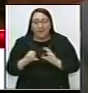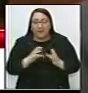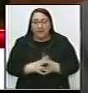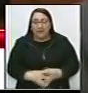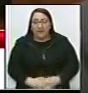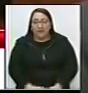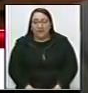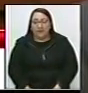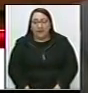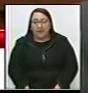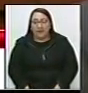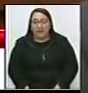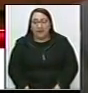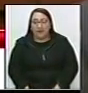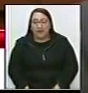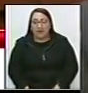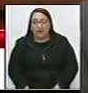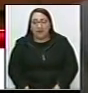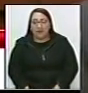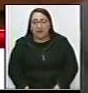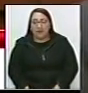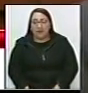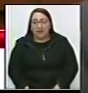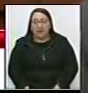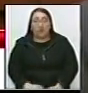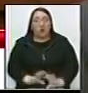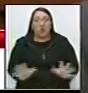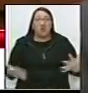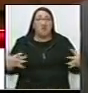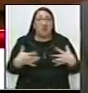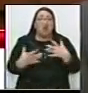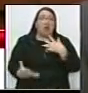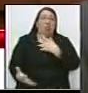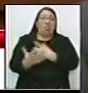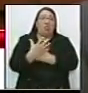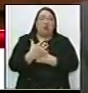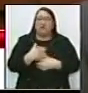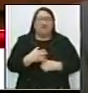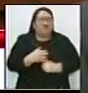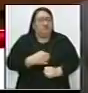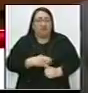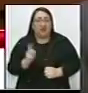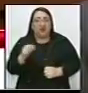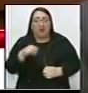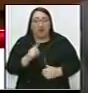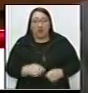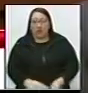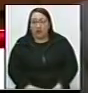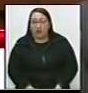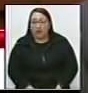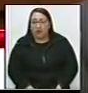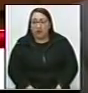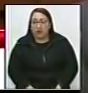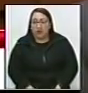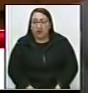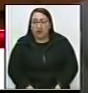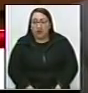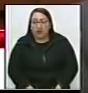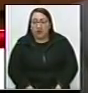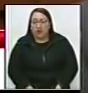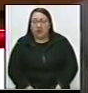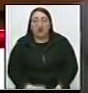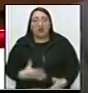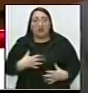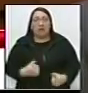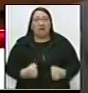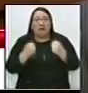ahora. Así que no hay ni miedo ni arrinconamiento. Y tampoco, presidente, hay la voluntad de